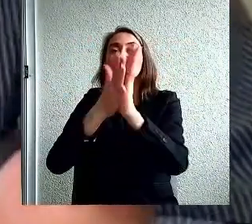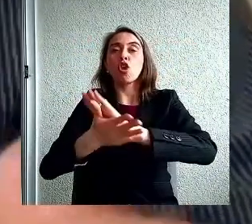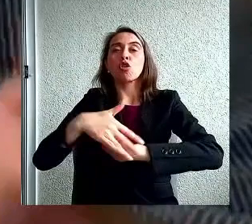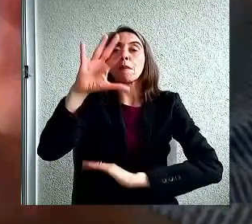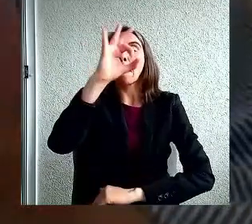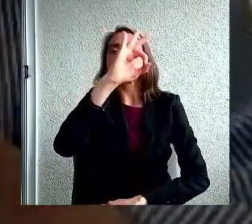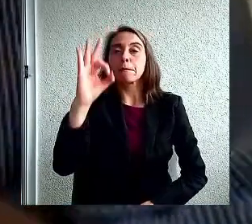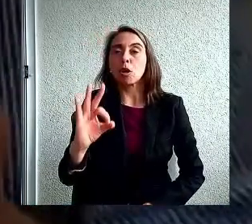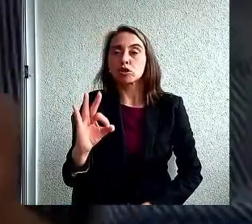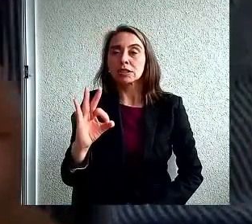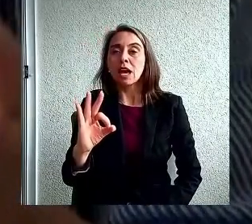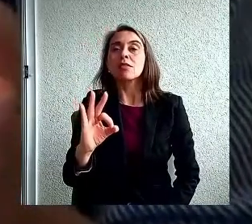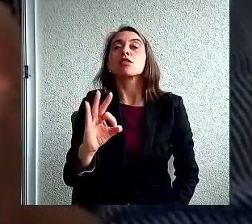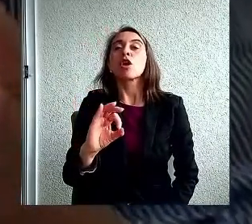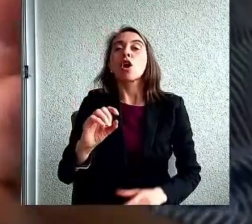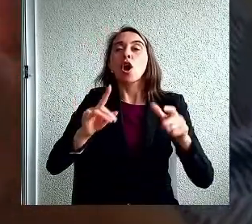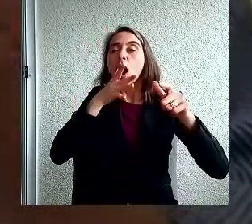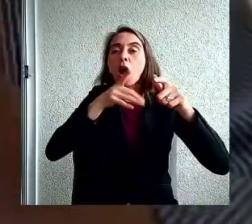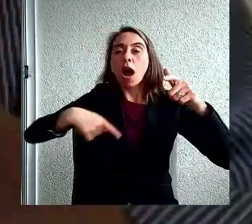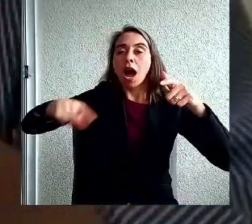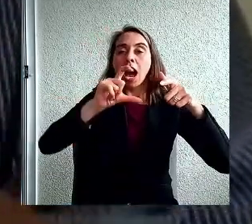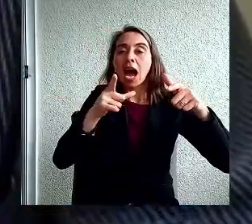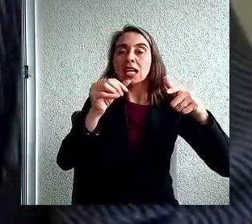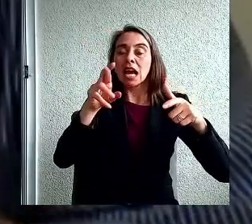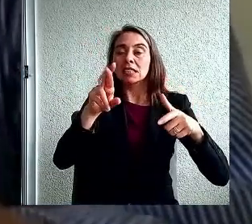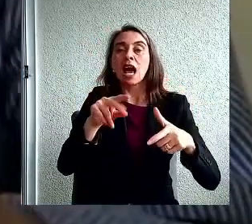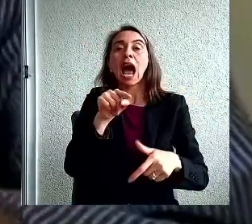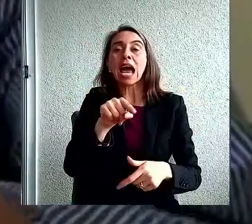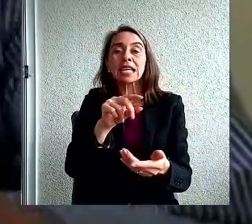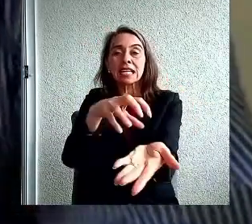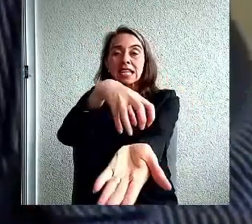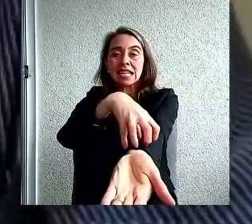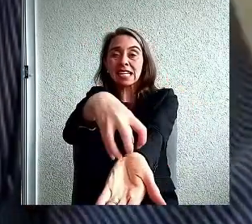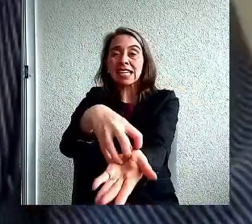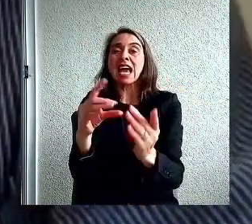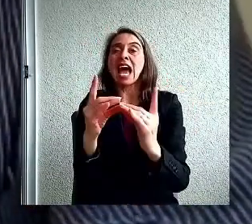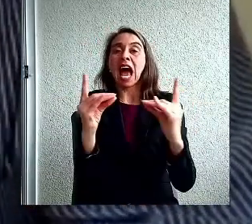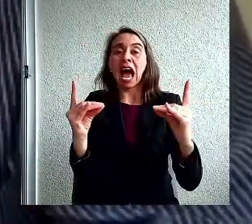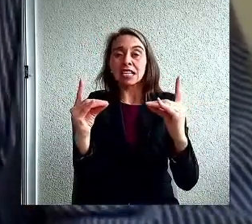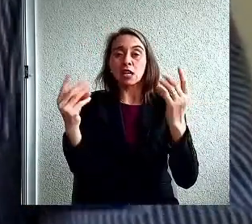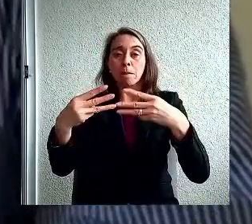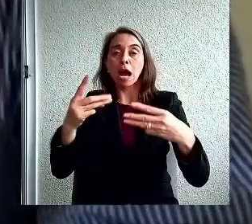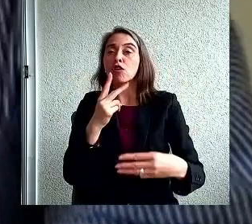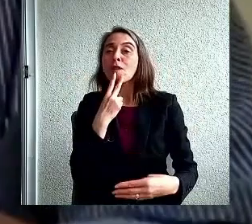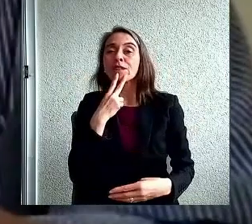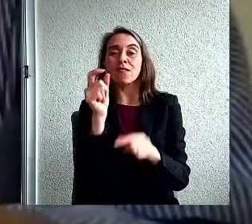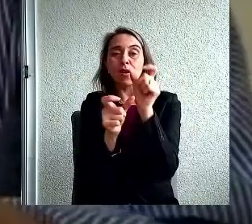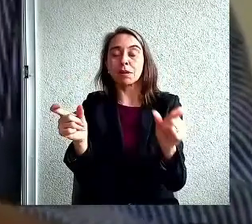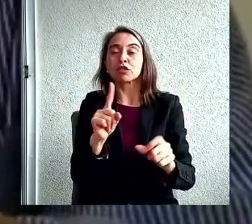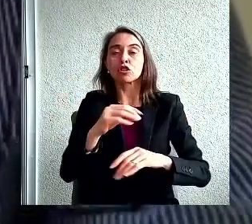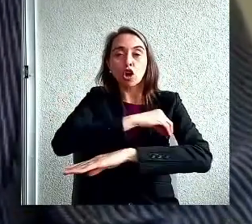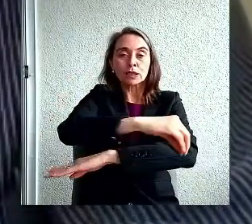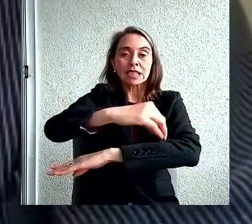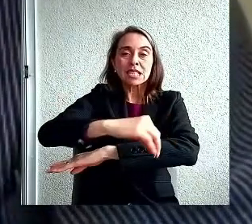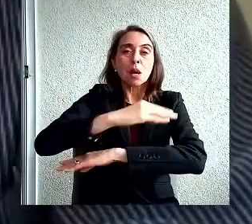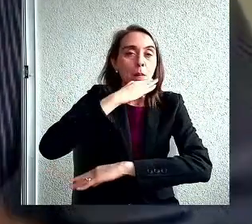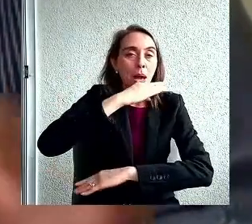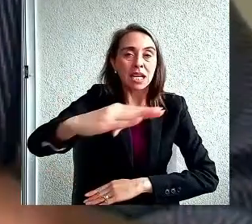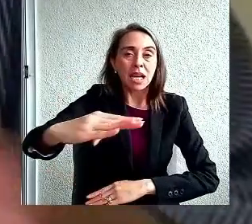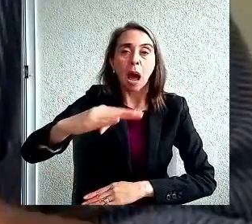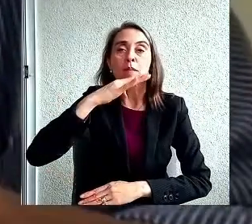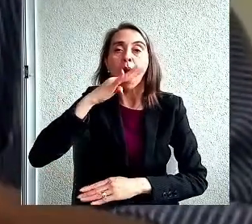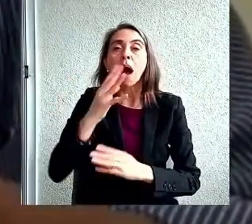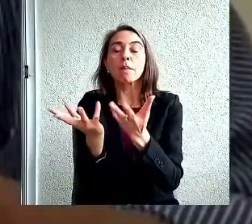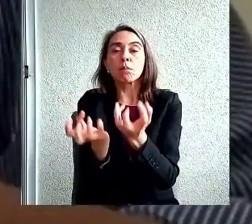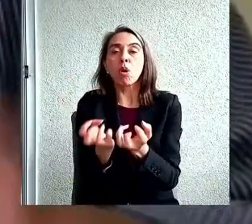está la agricultura, que requiere mucha agua, ni la minería, etc. Entonces, tenemos problemas serios